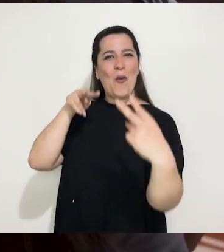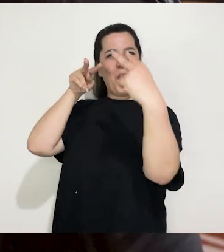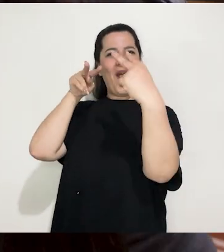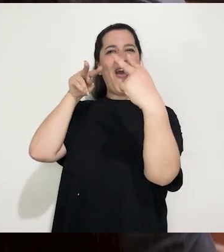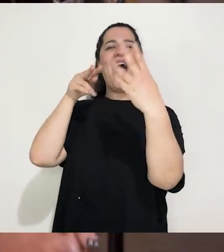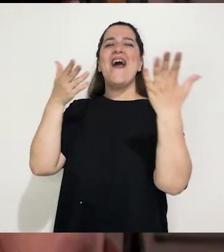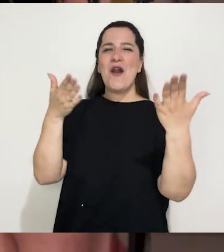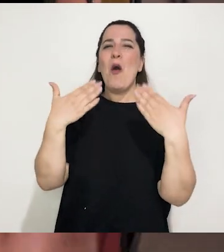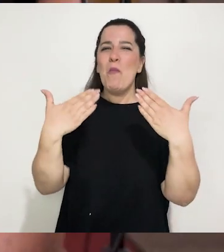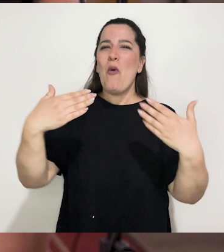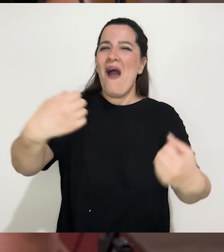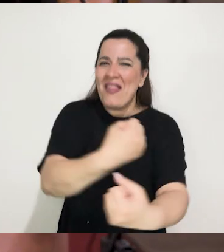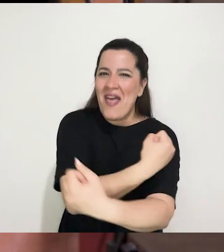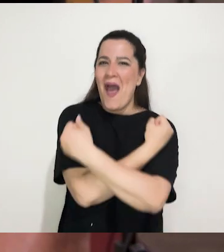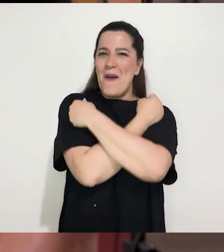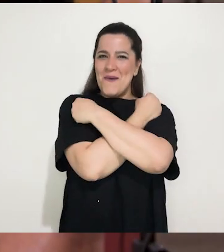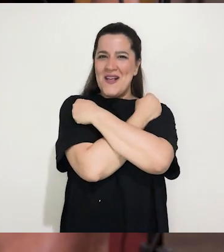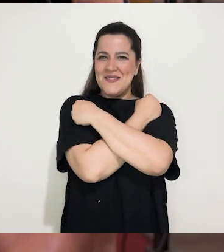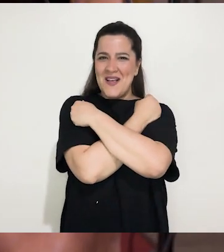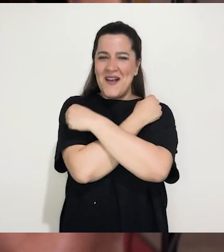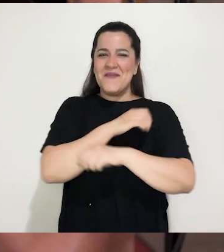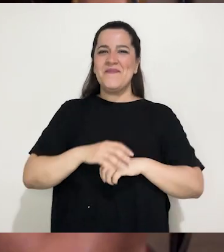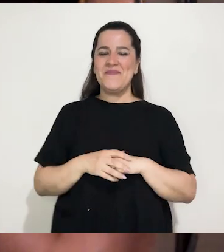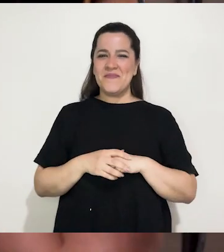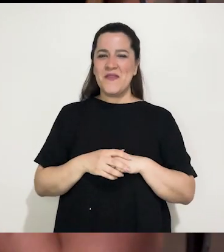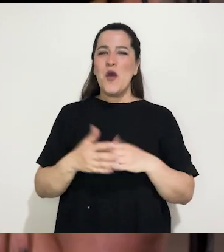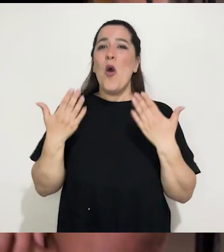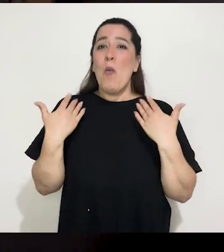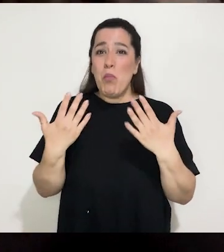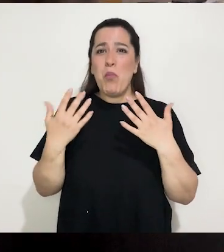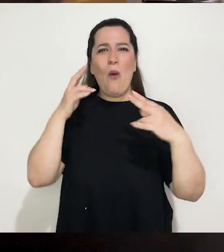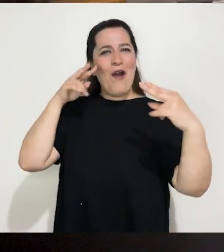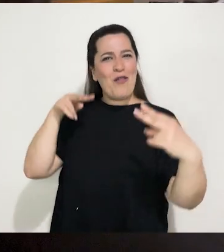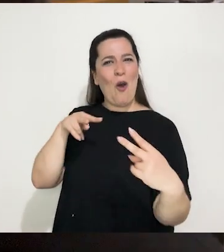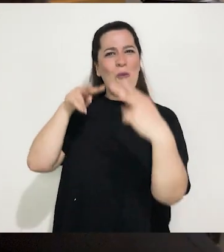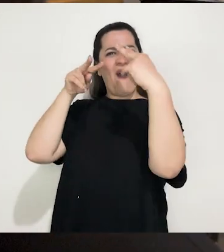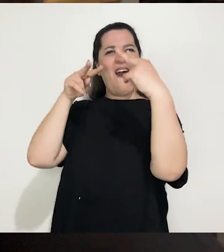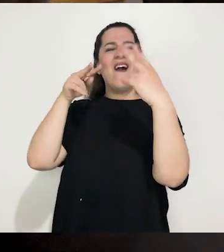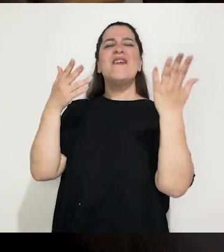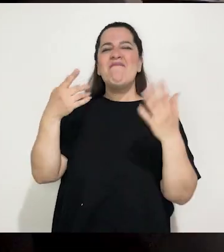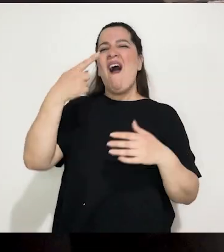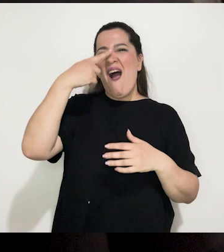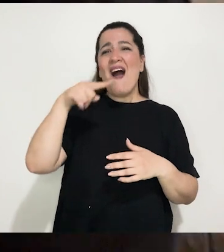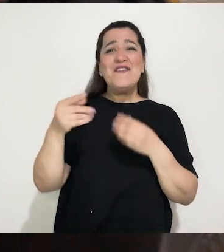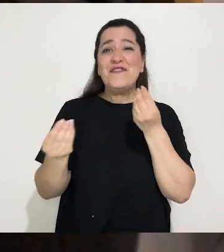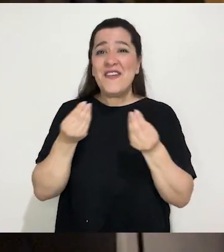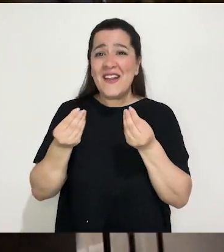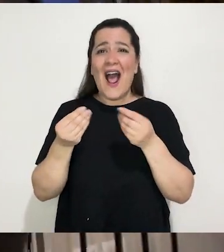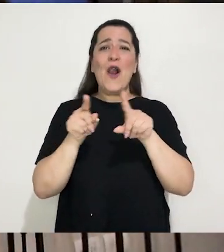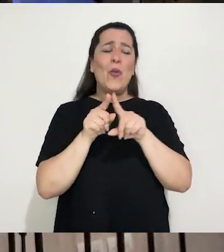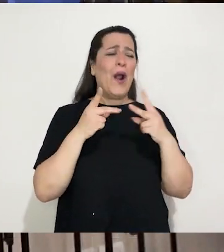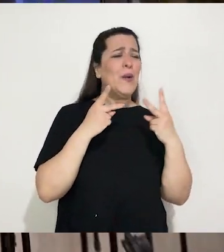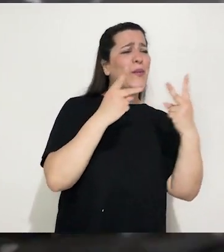Puedo ver que me puedes abrazar. Y puedo ver que al